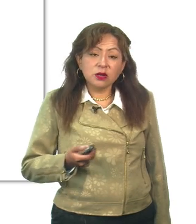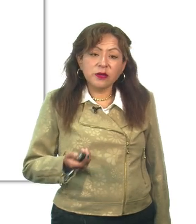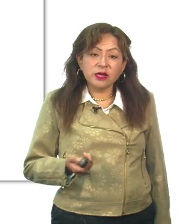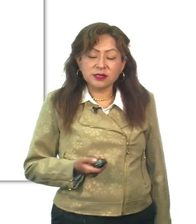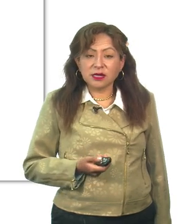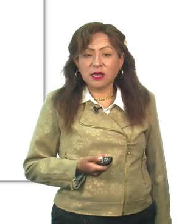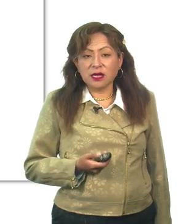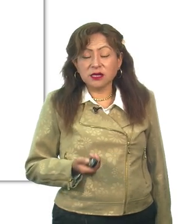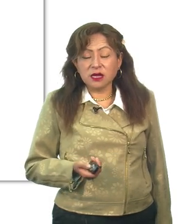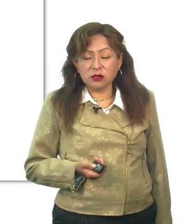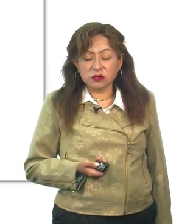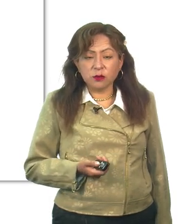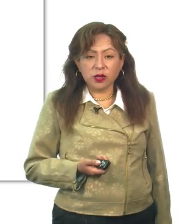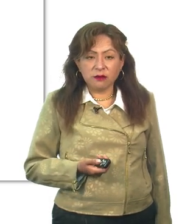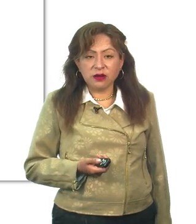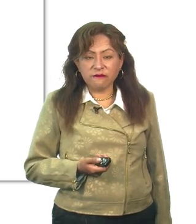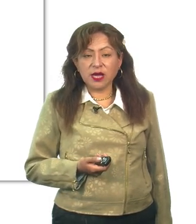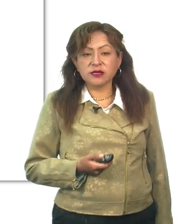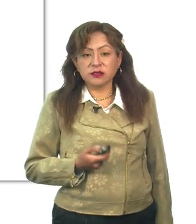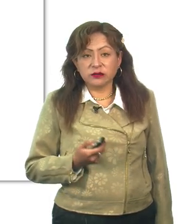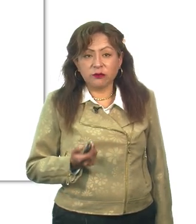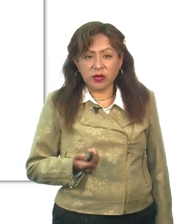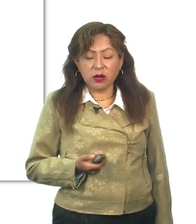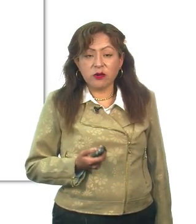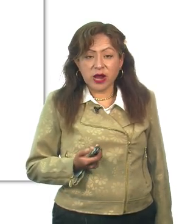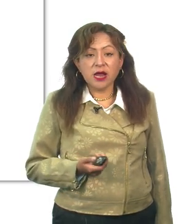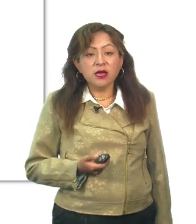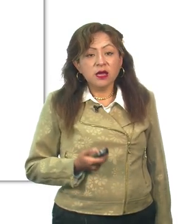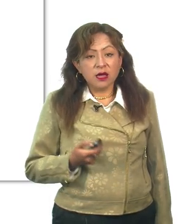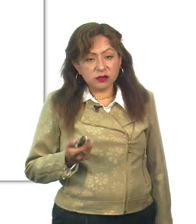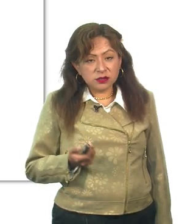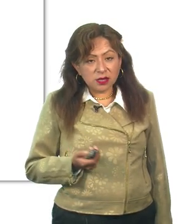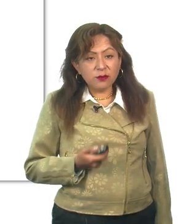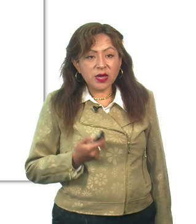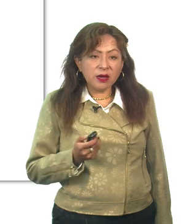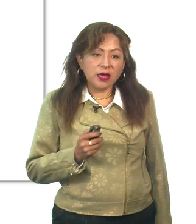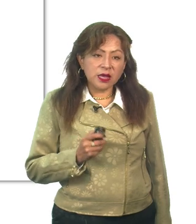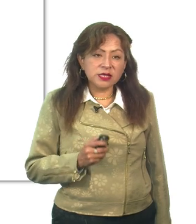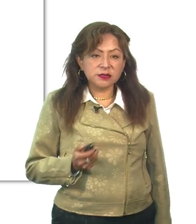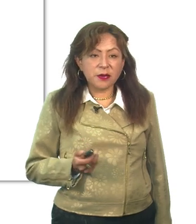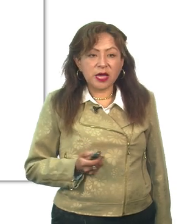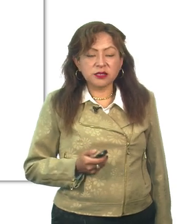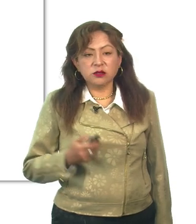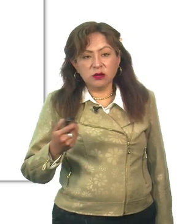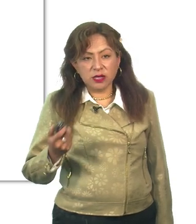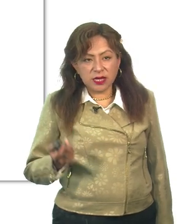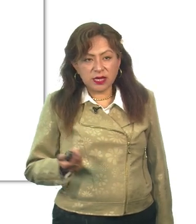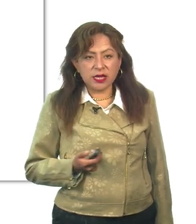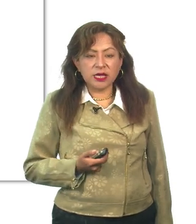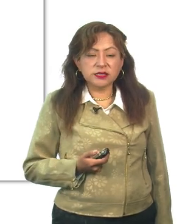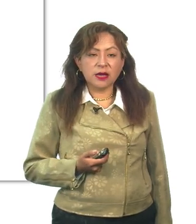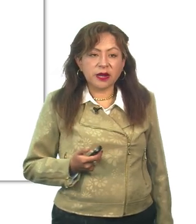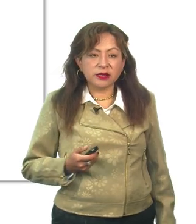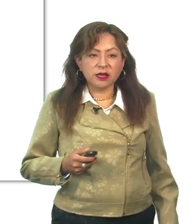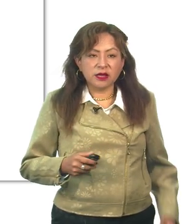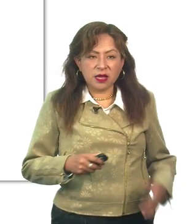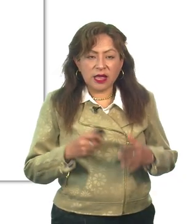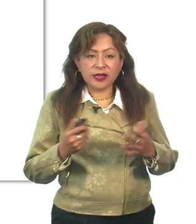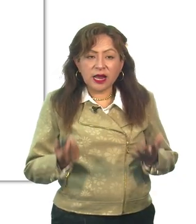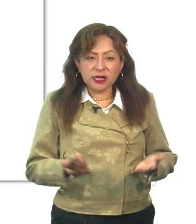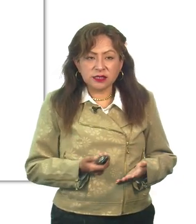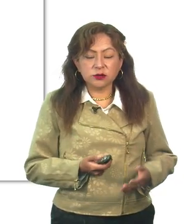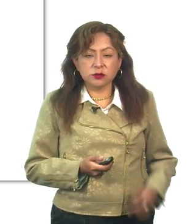No solamente escrito se puede verificar, sino también oral. Entonces, también en ese espacio, en esa parte